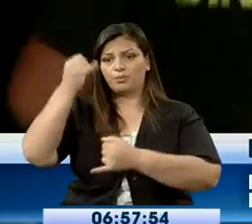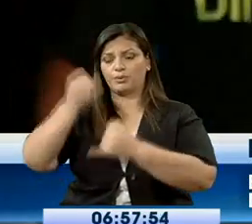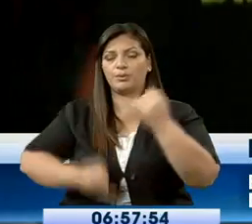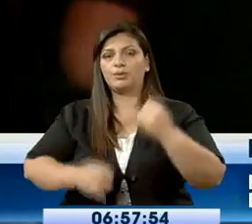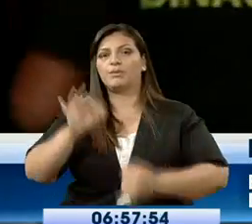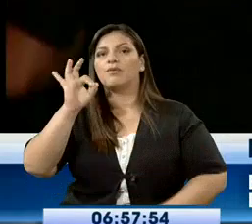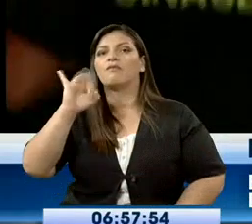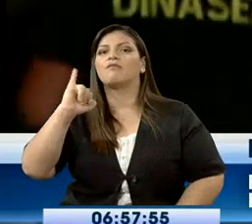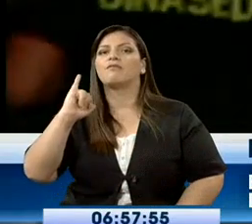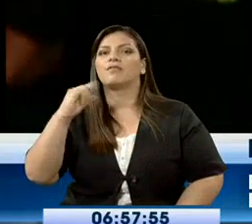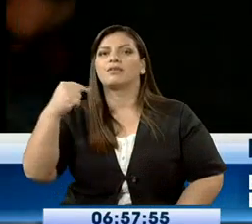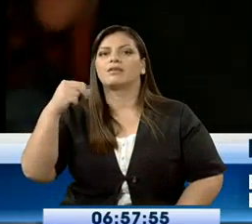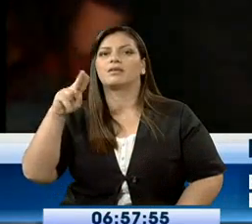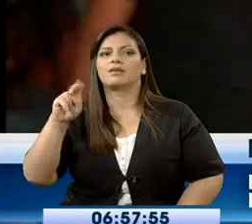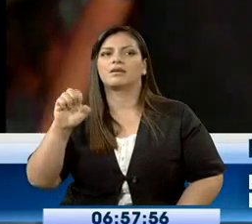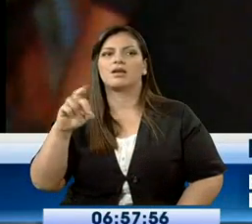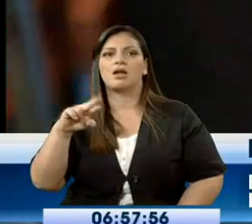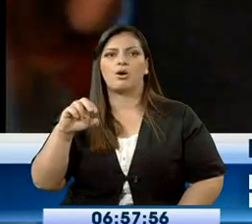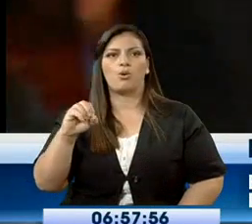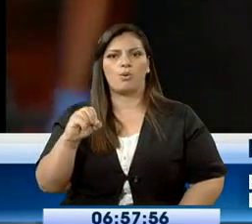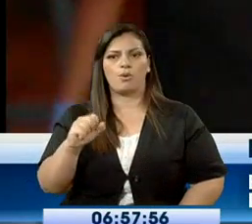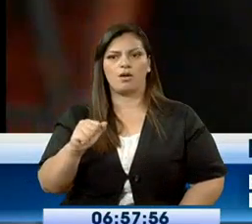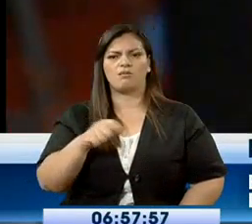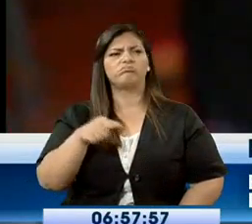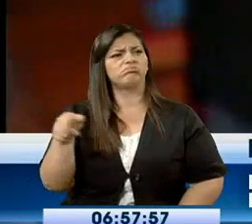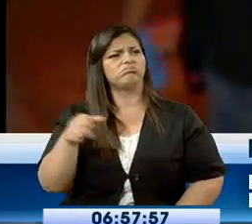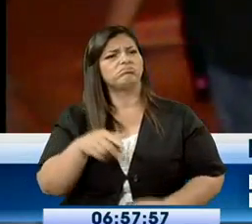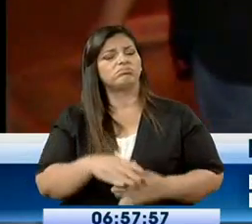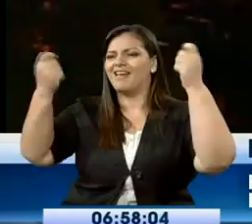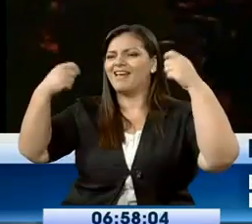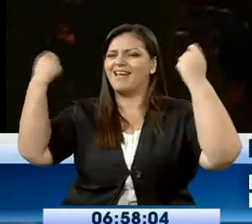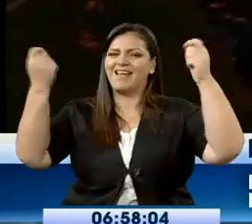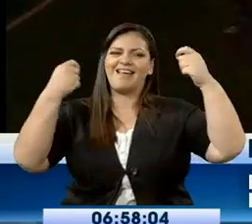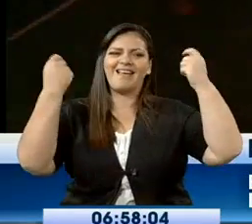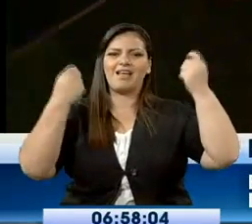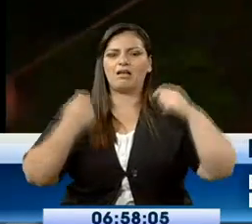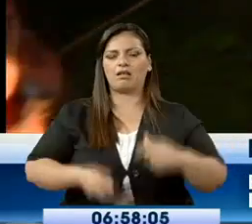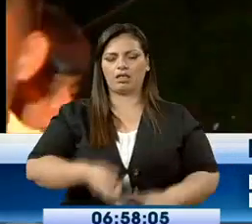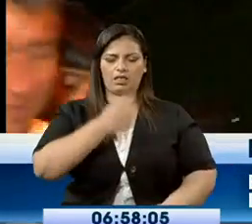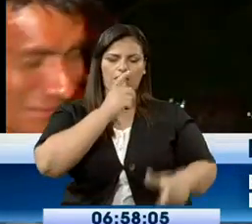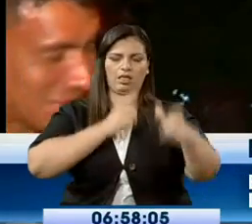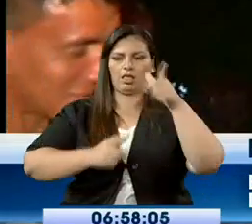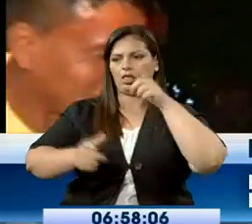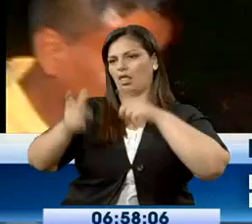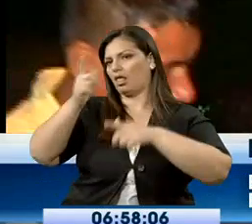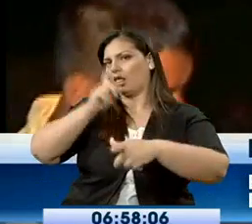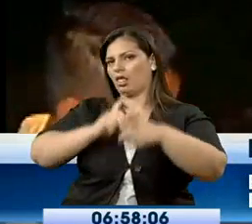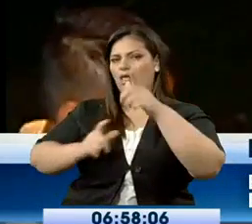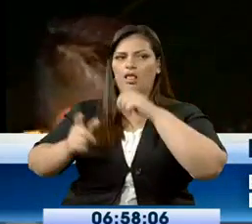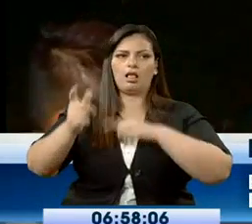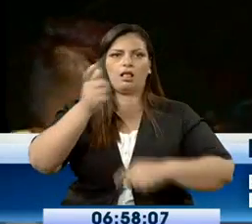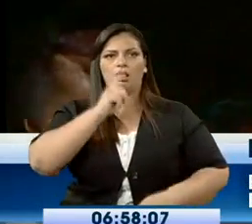conviviente dentro de su domicilio, ubicado en la cooperativa Horizonte. El alcohol y ahí se suicidó.